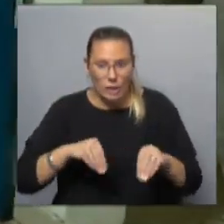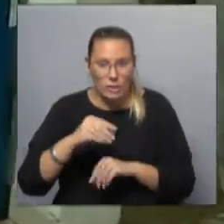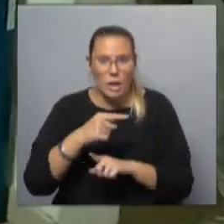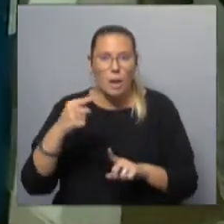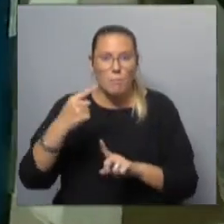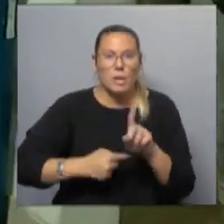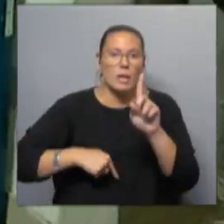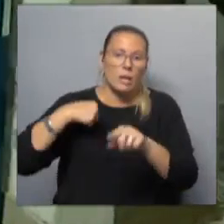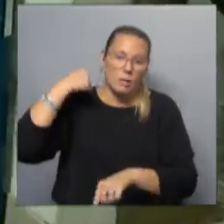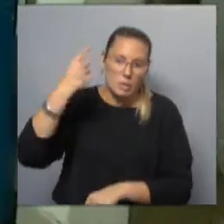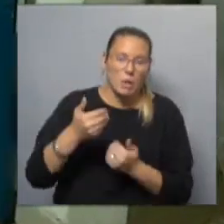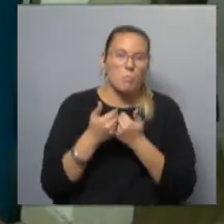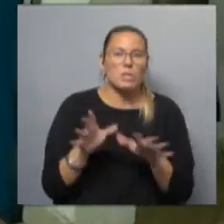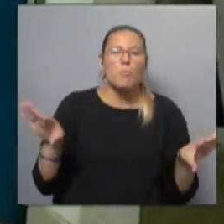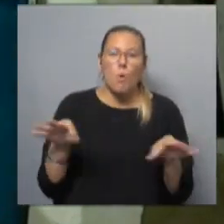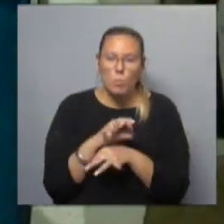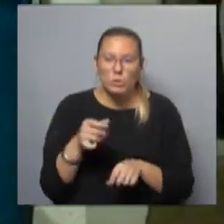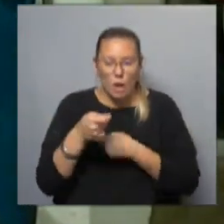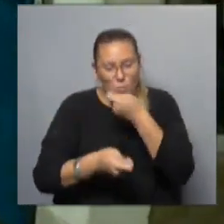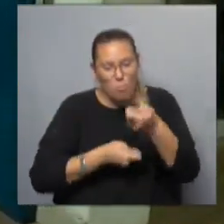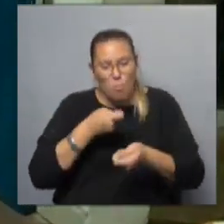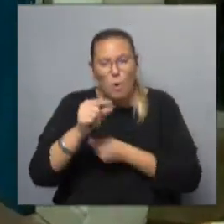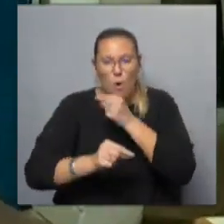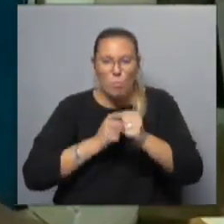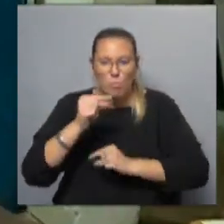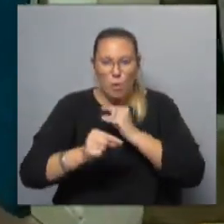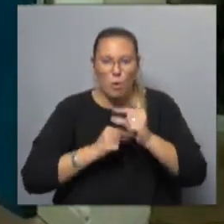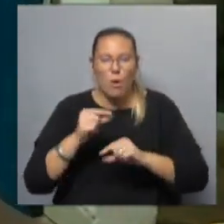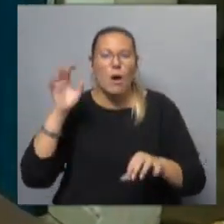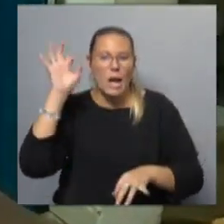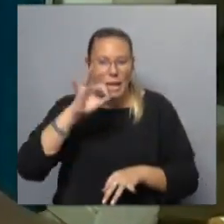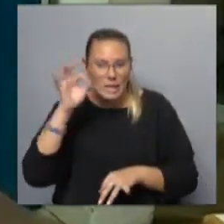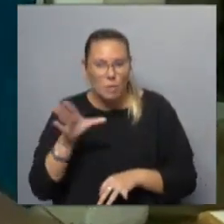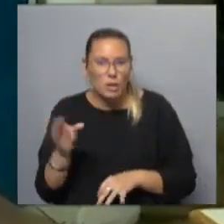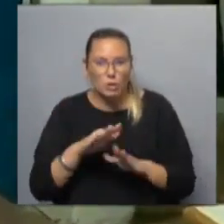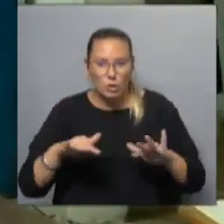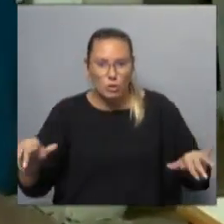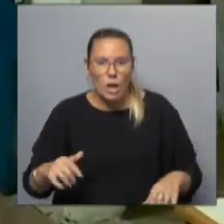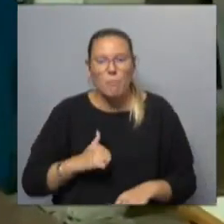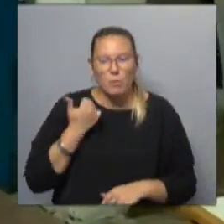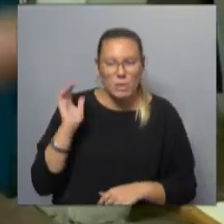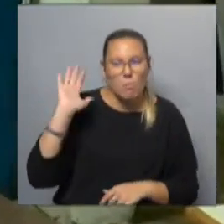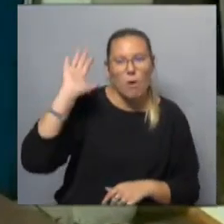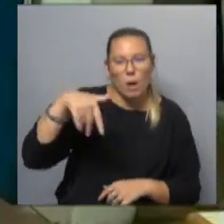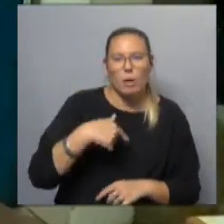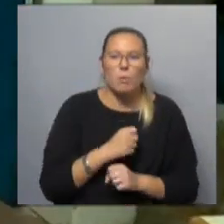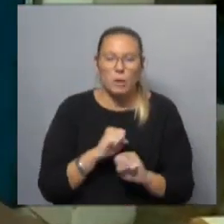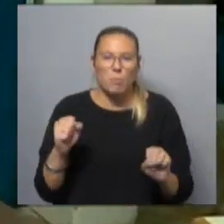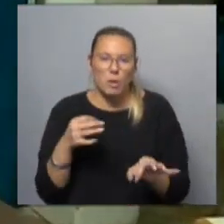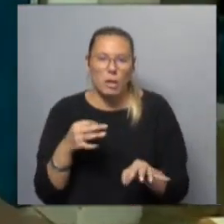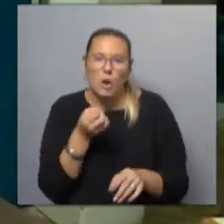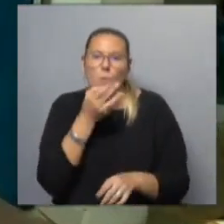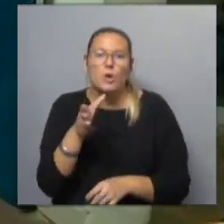con la clase de música y de a poquito vamos a empezar con la clase de inglés para todos los niños. Usamos como excusa el básquetbol, pero para formar